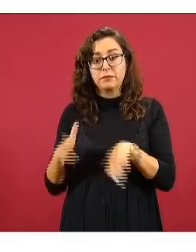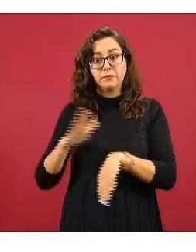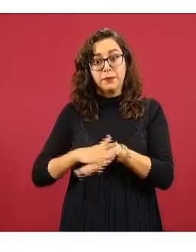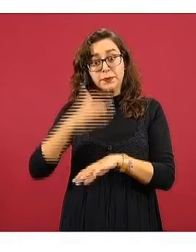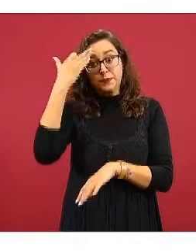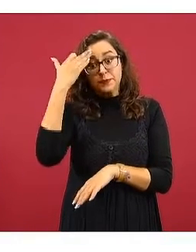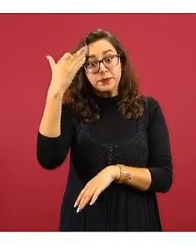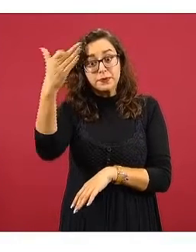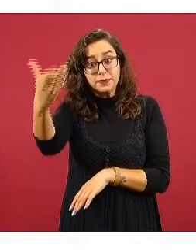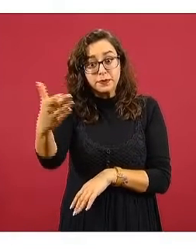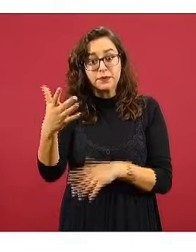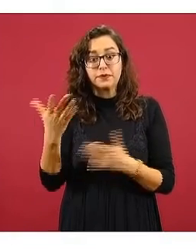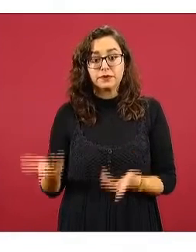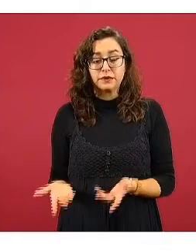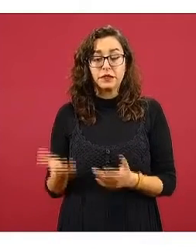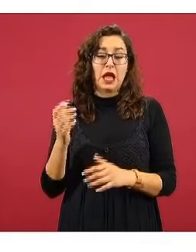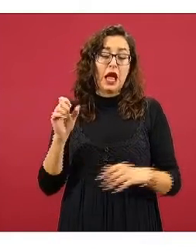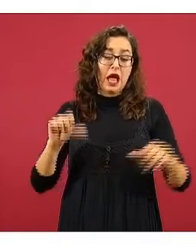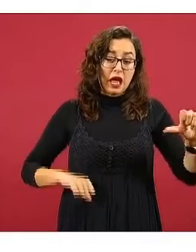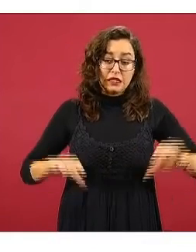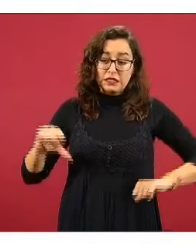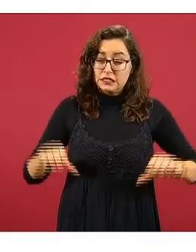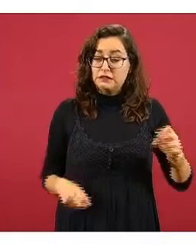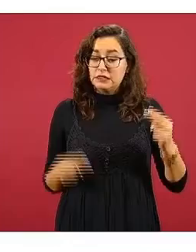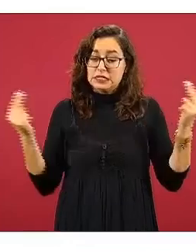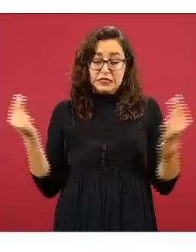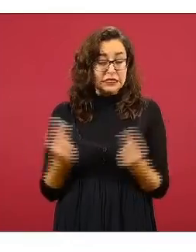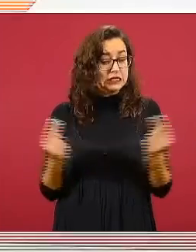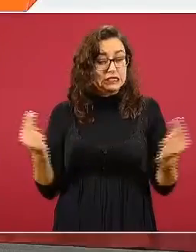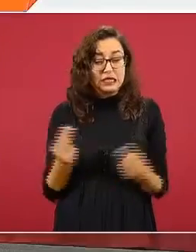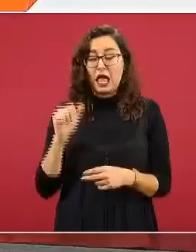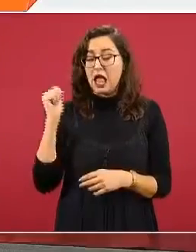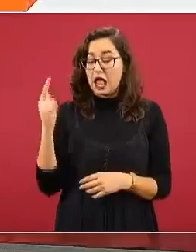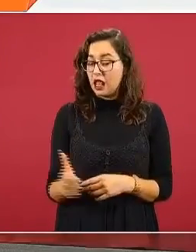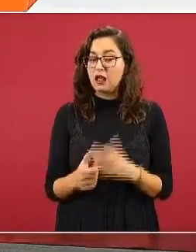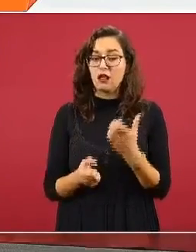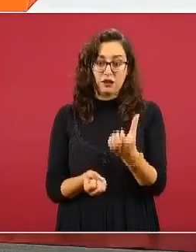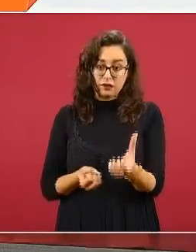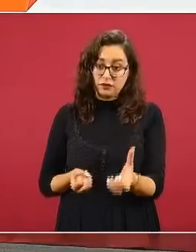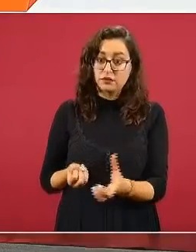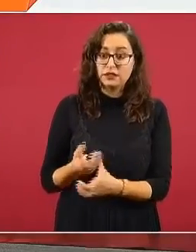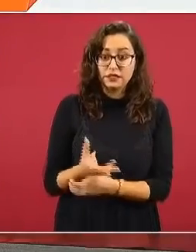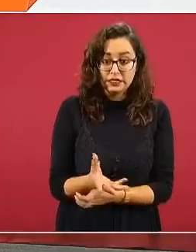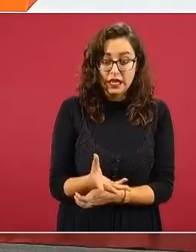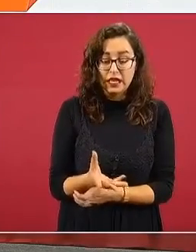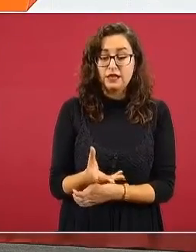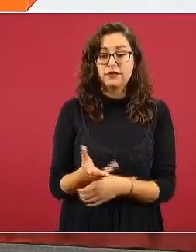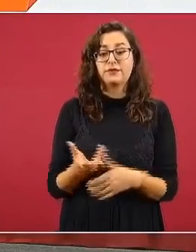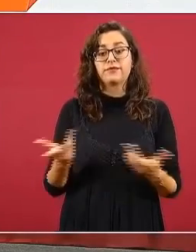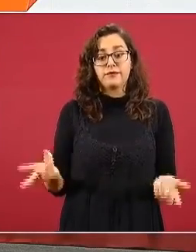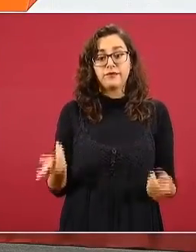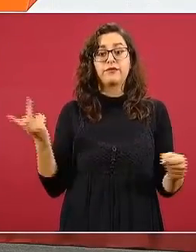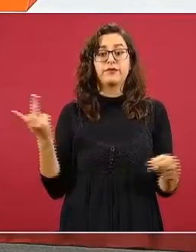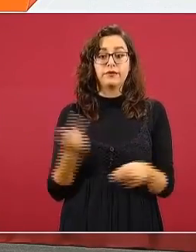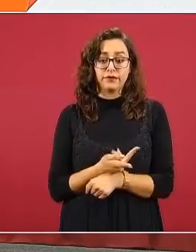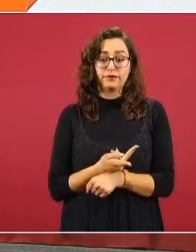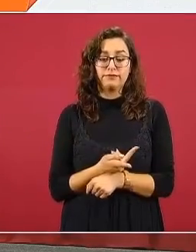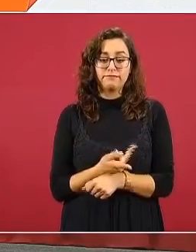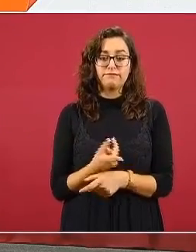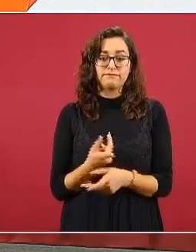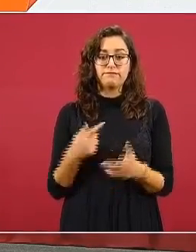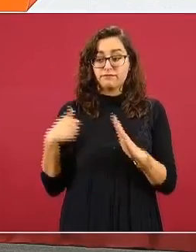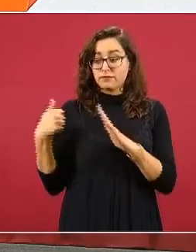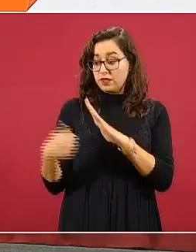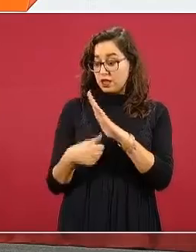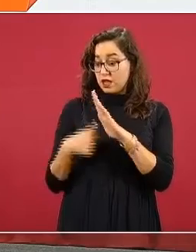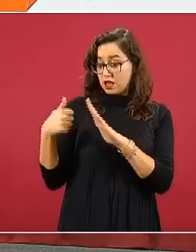posible y solamente salir a atender actividades esenciales o de suma necesidad para la familia. Pues bueno, esta es una situación